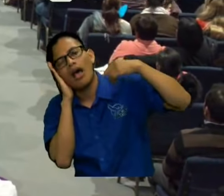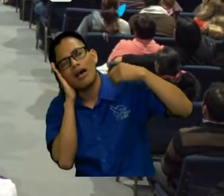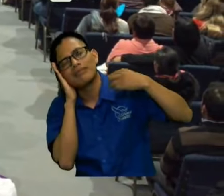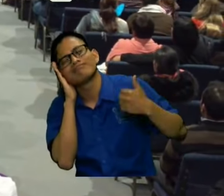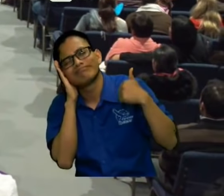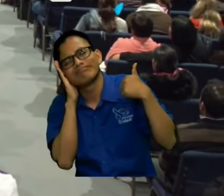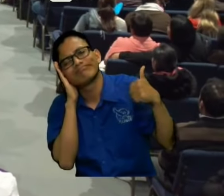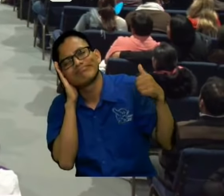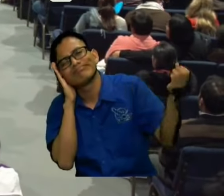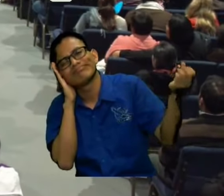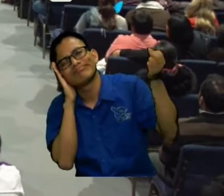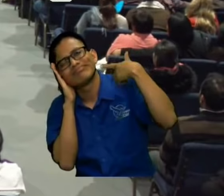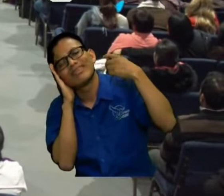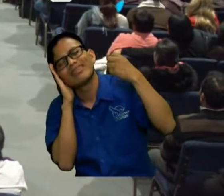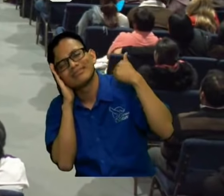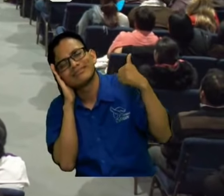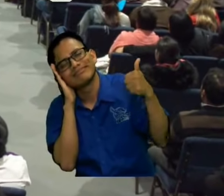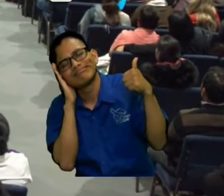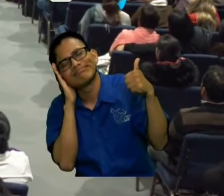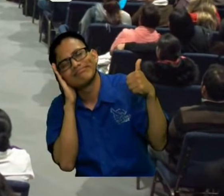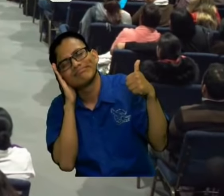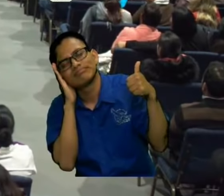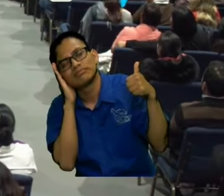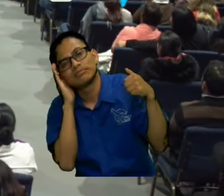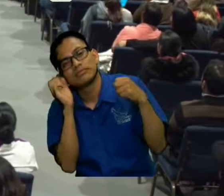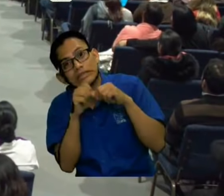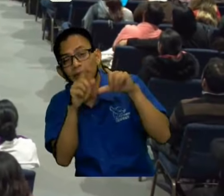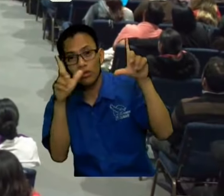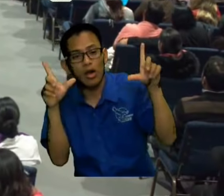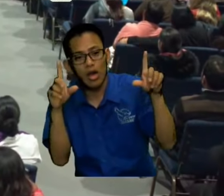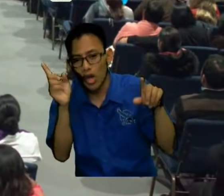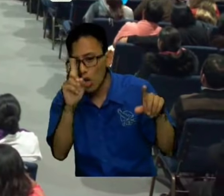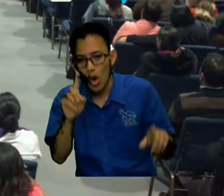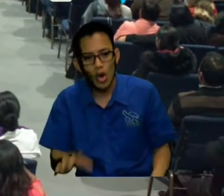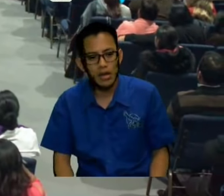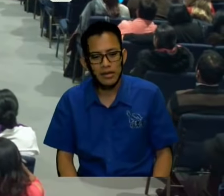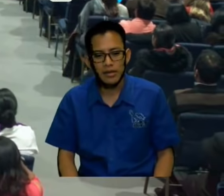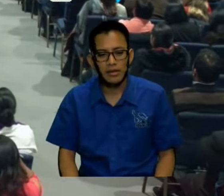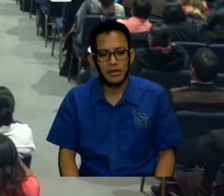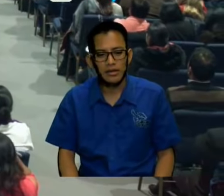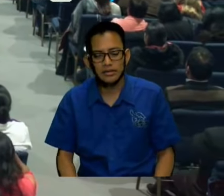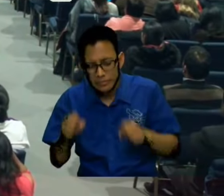agua. No lo despertó el agua. Lo que lo despertó fueron los gritos